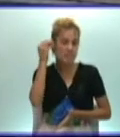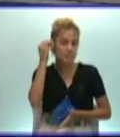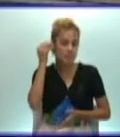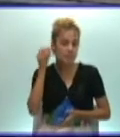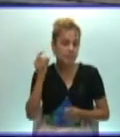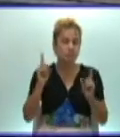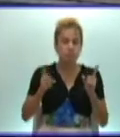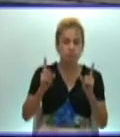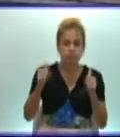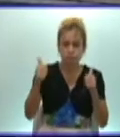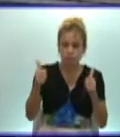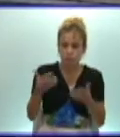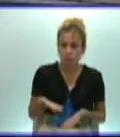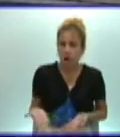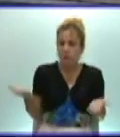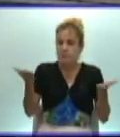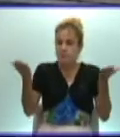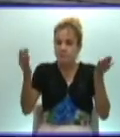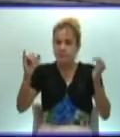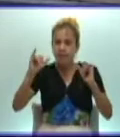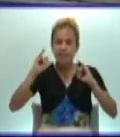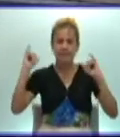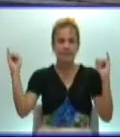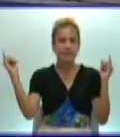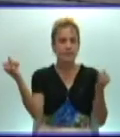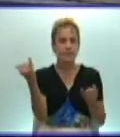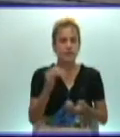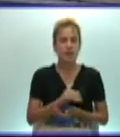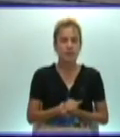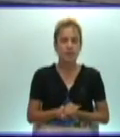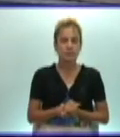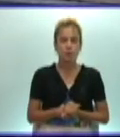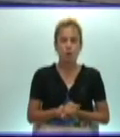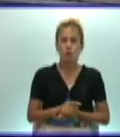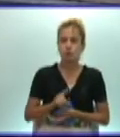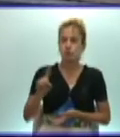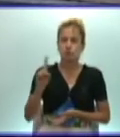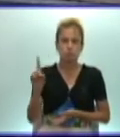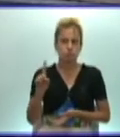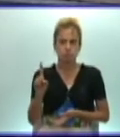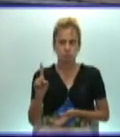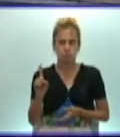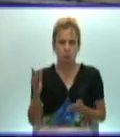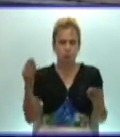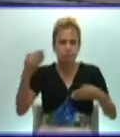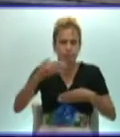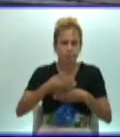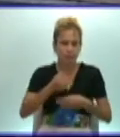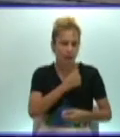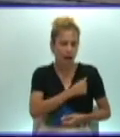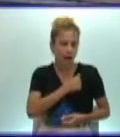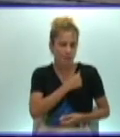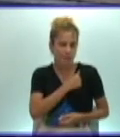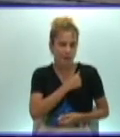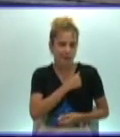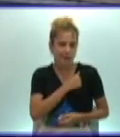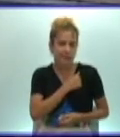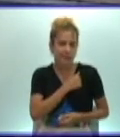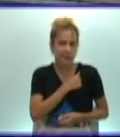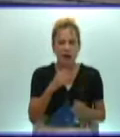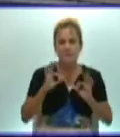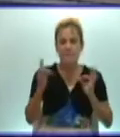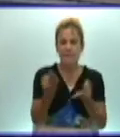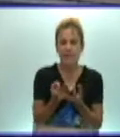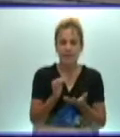Su alto nivel de internacionalismo proletario no le impidió amar y atender a su